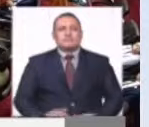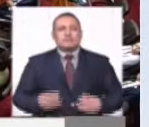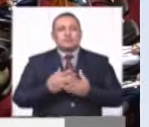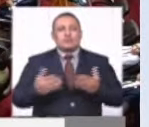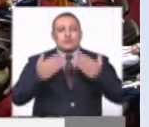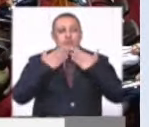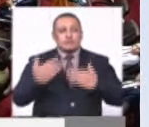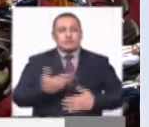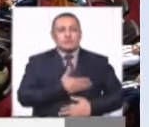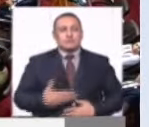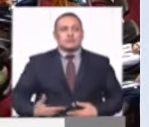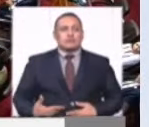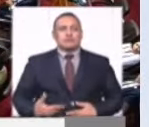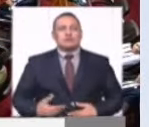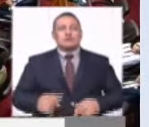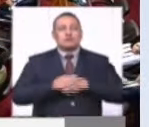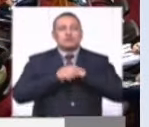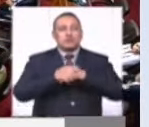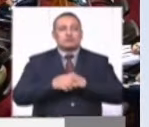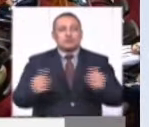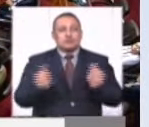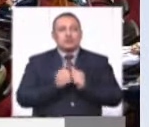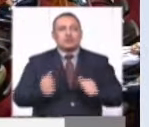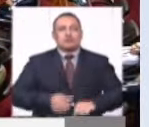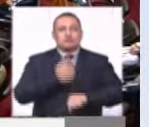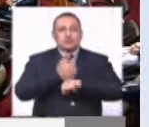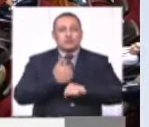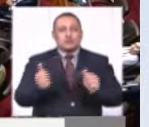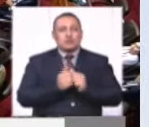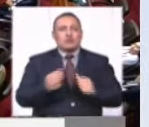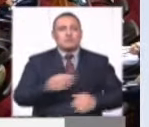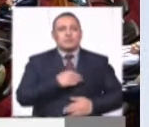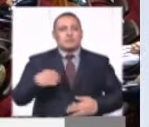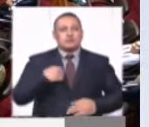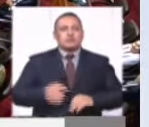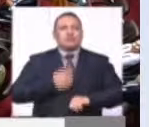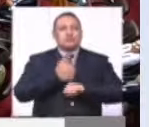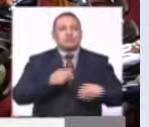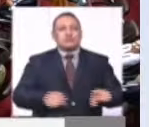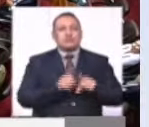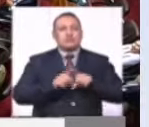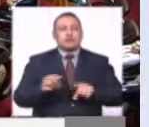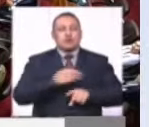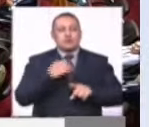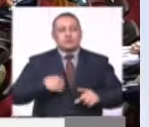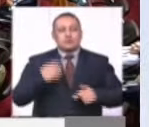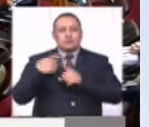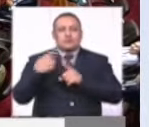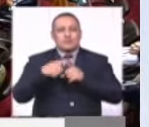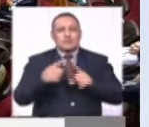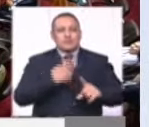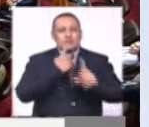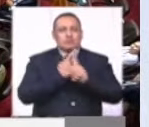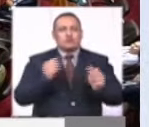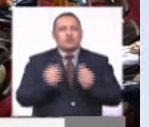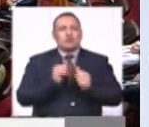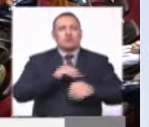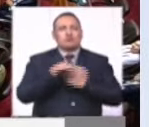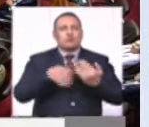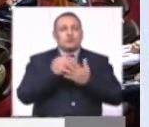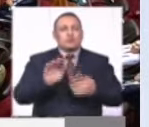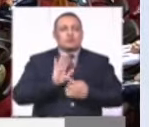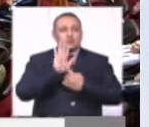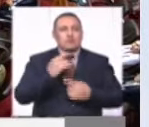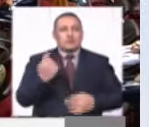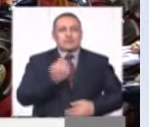Gracias, presidente. Un saludo a través de usted al presidente del Consejo de Ministros y a los ministros presentes y a toda la